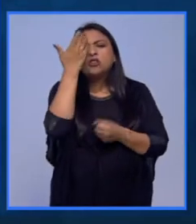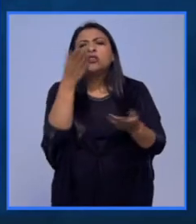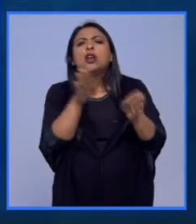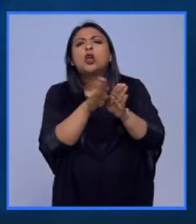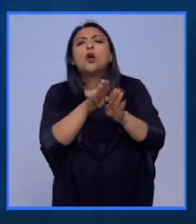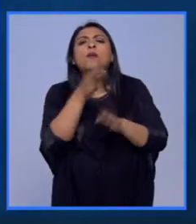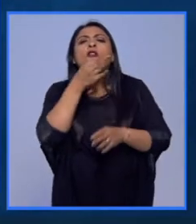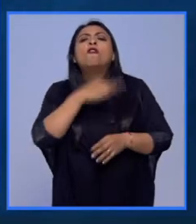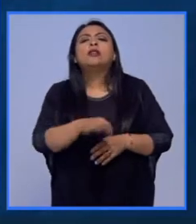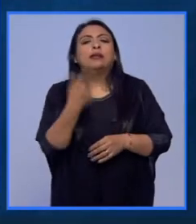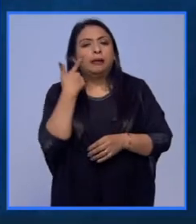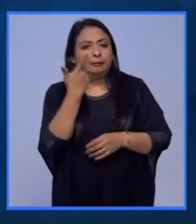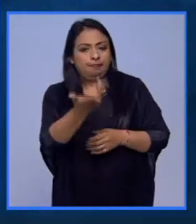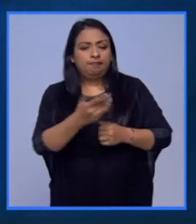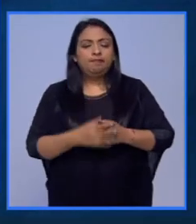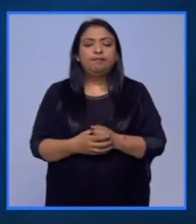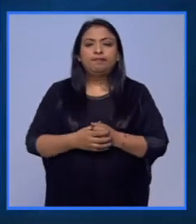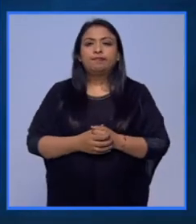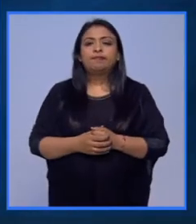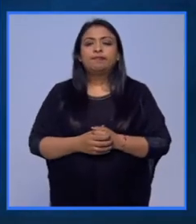lo conmemoró.